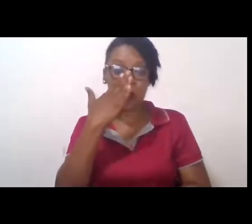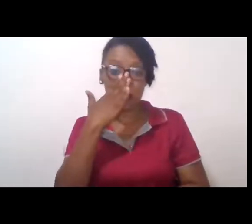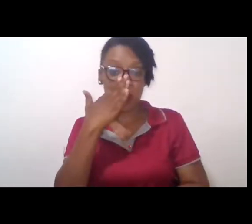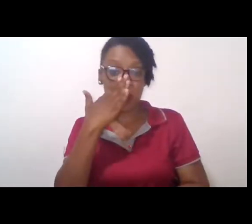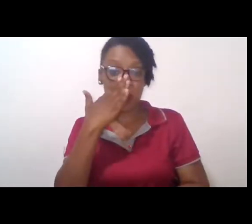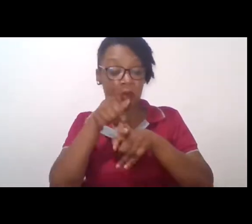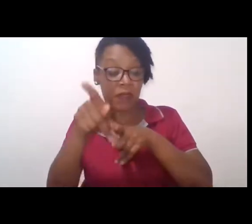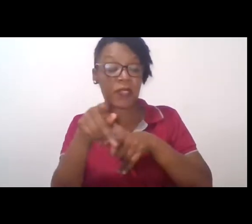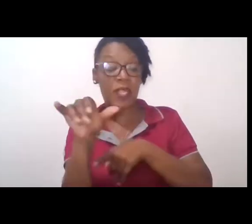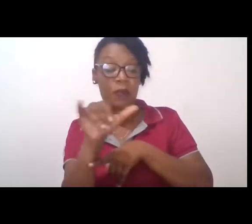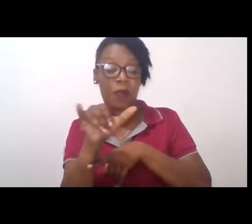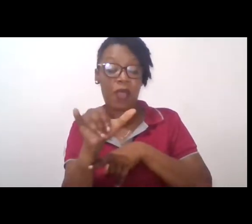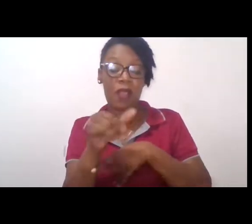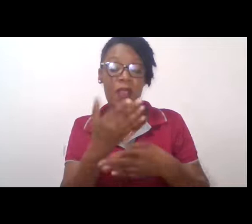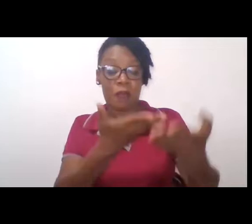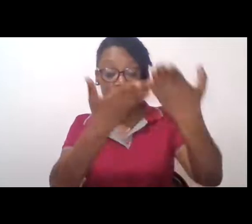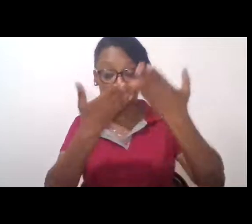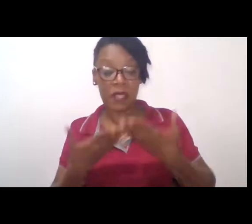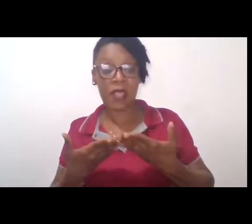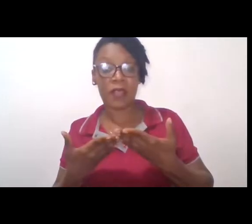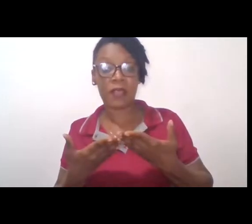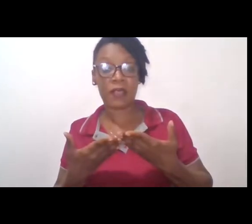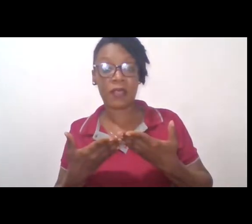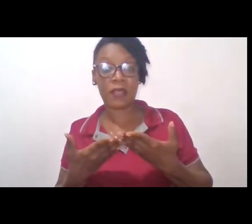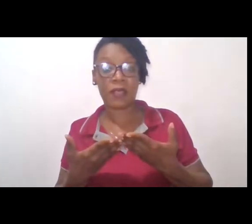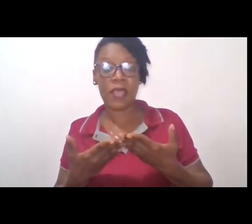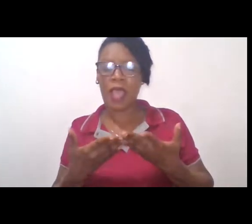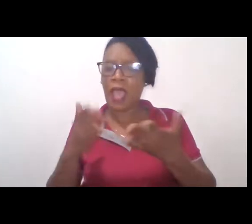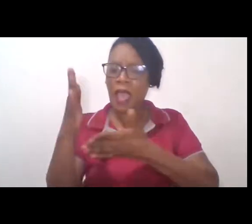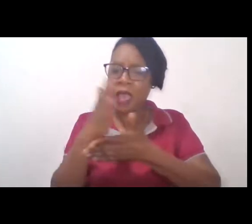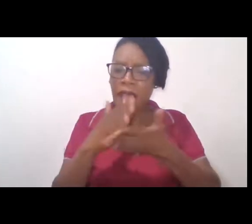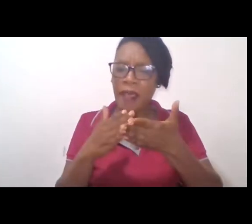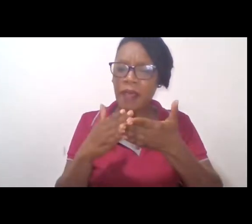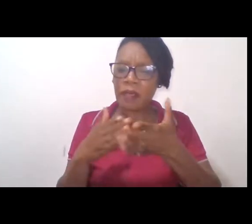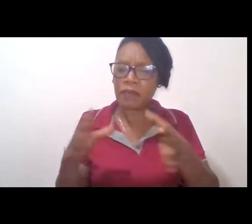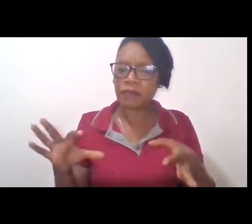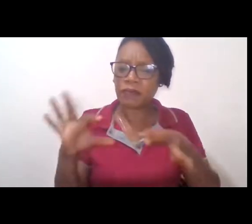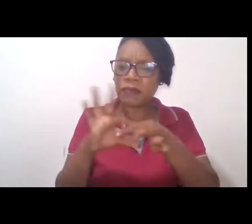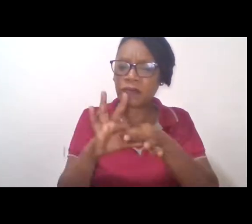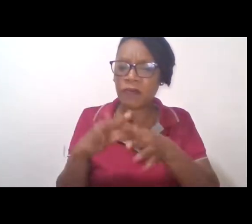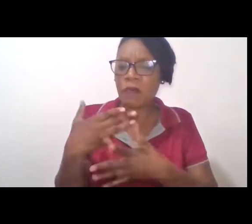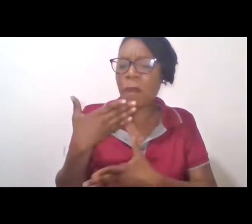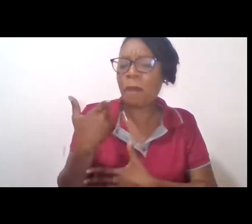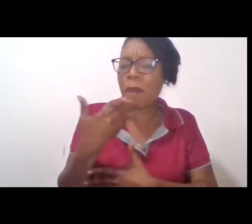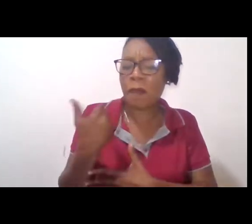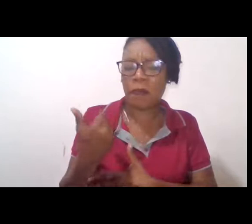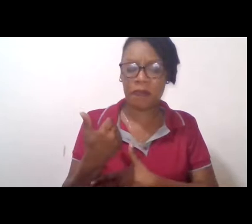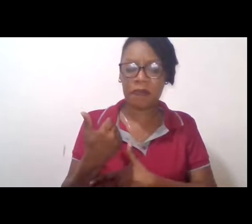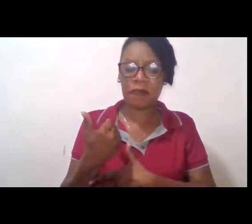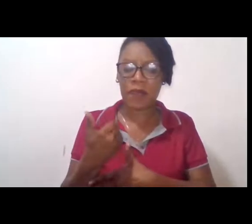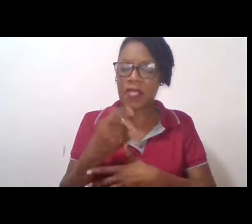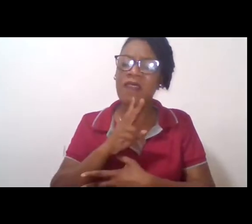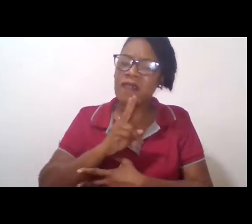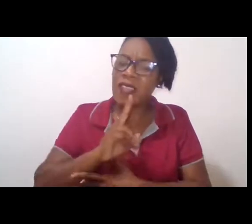profesional, vienen a darle todavía una tónica y una cohesión muchísimo más real de la mano con